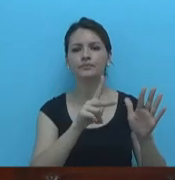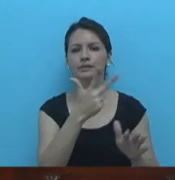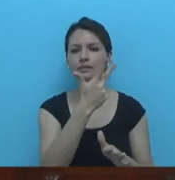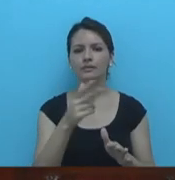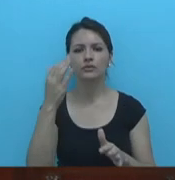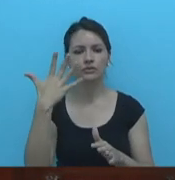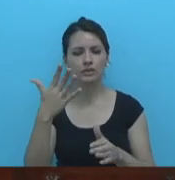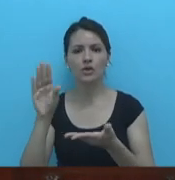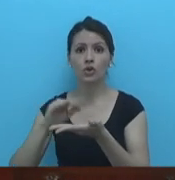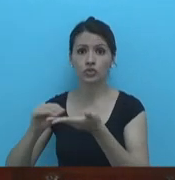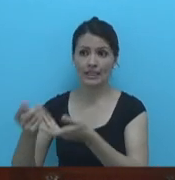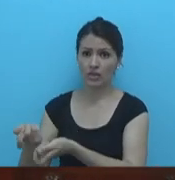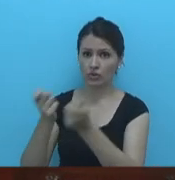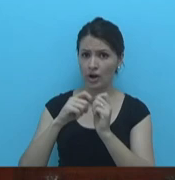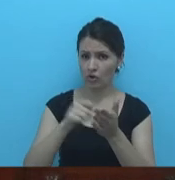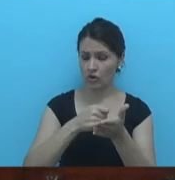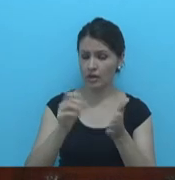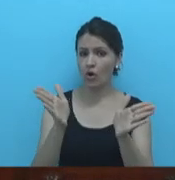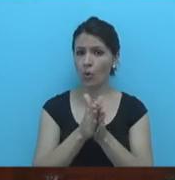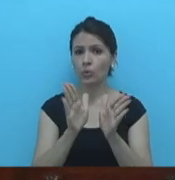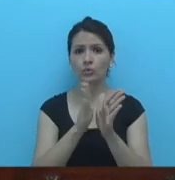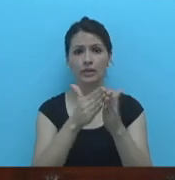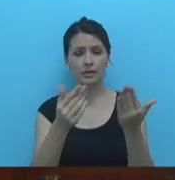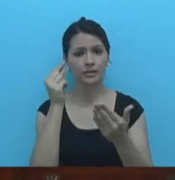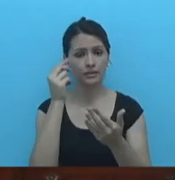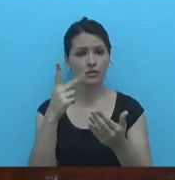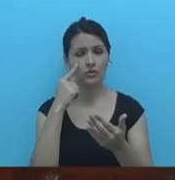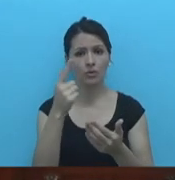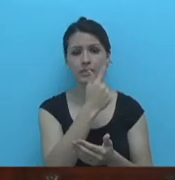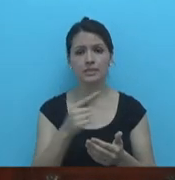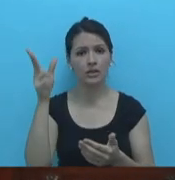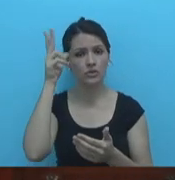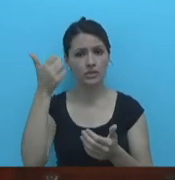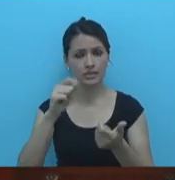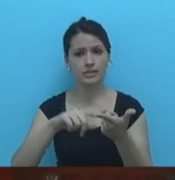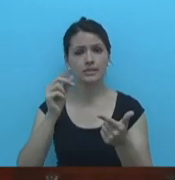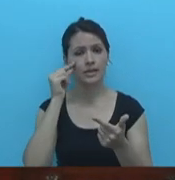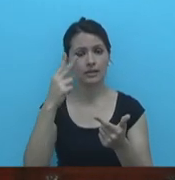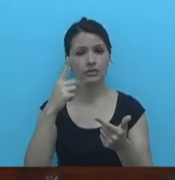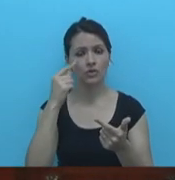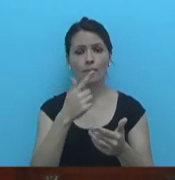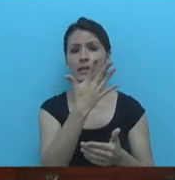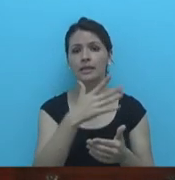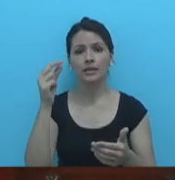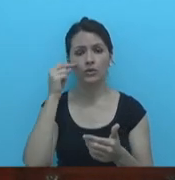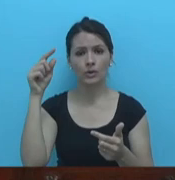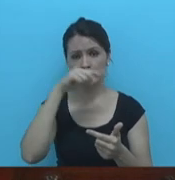31.305 del Senado, venido en revisión, tratamiento conjunto con el 32.186,